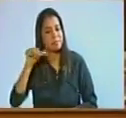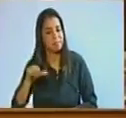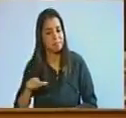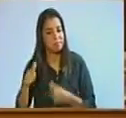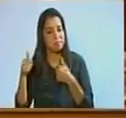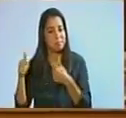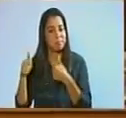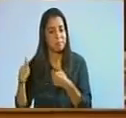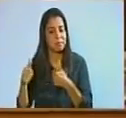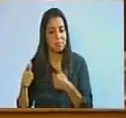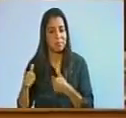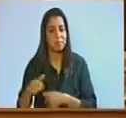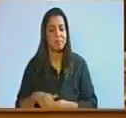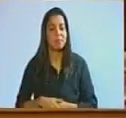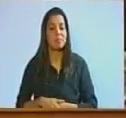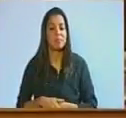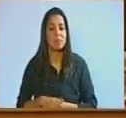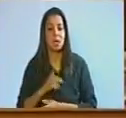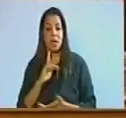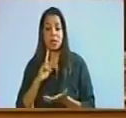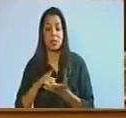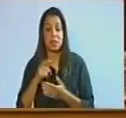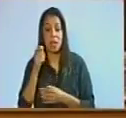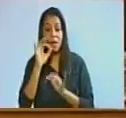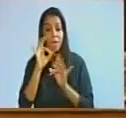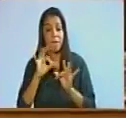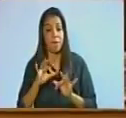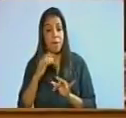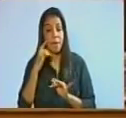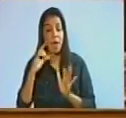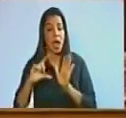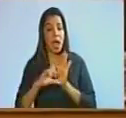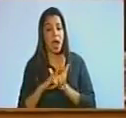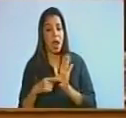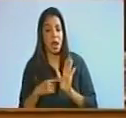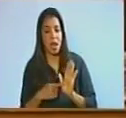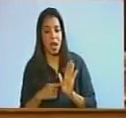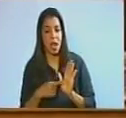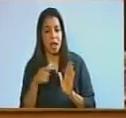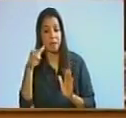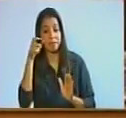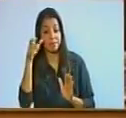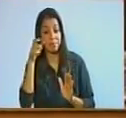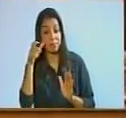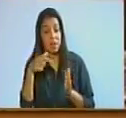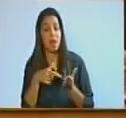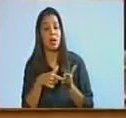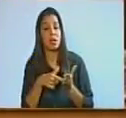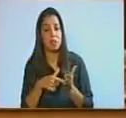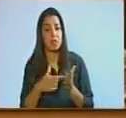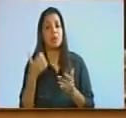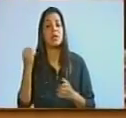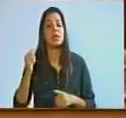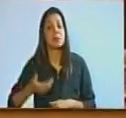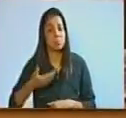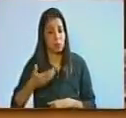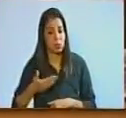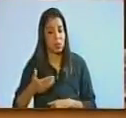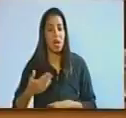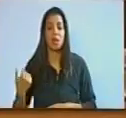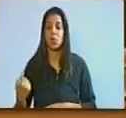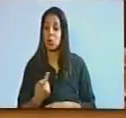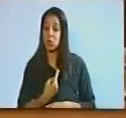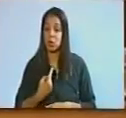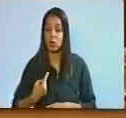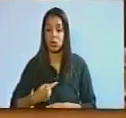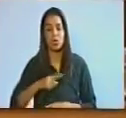ya decimos que los mecanismos para el seguimiento de las leyes aprobadas acá, obviamente está aprobado, porque debemos asegurarnos